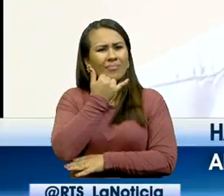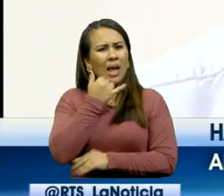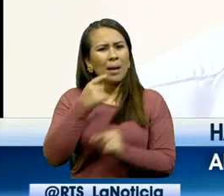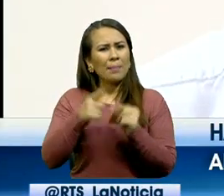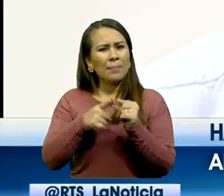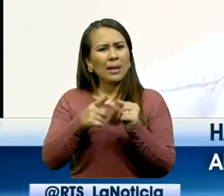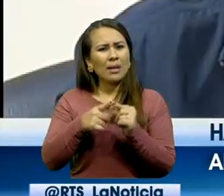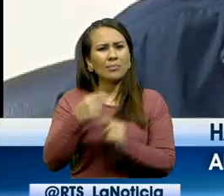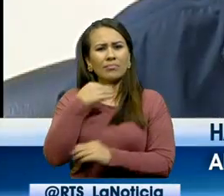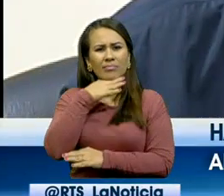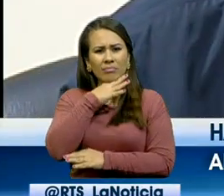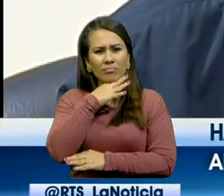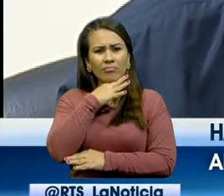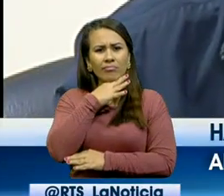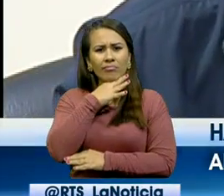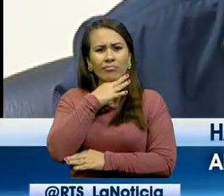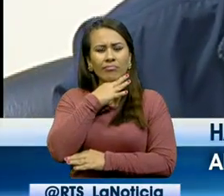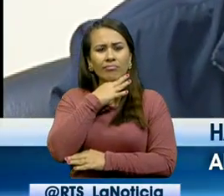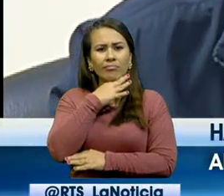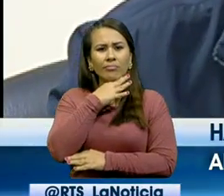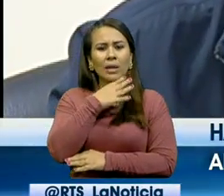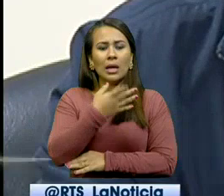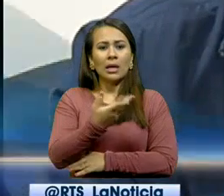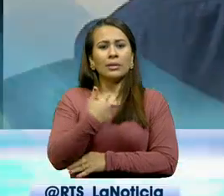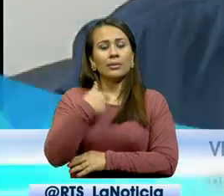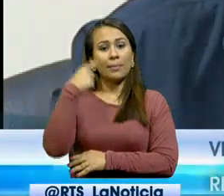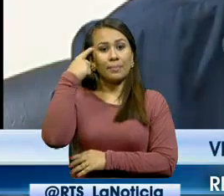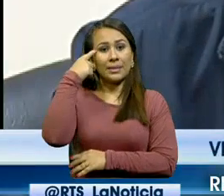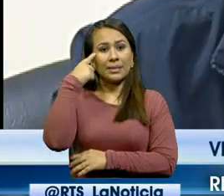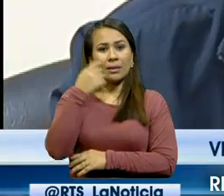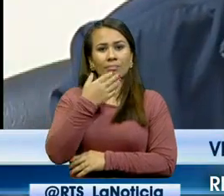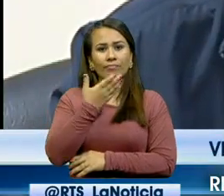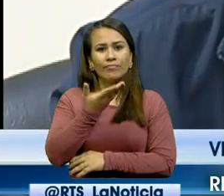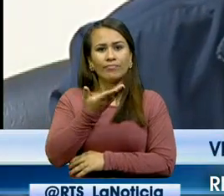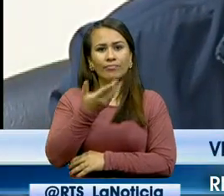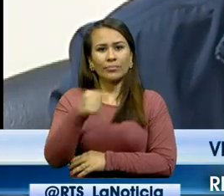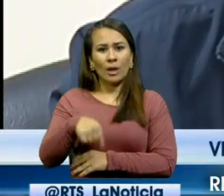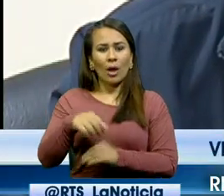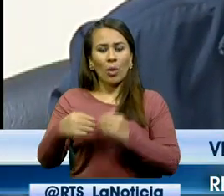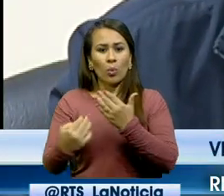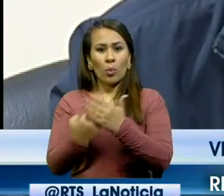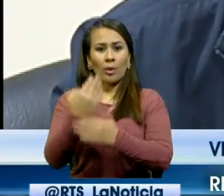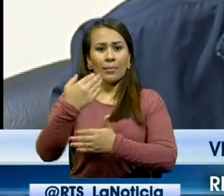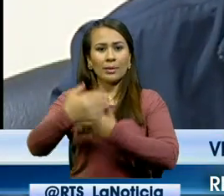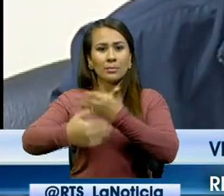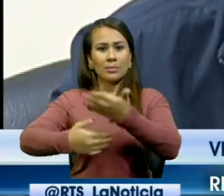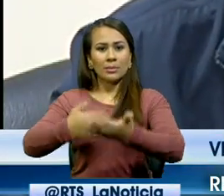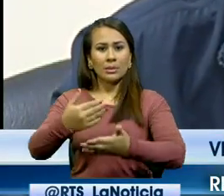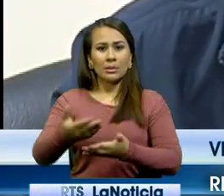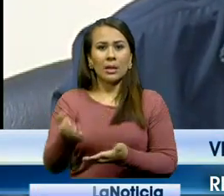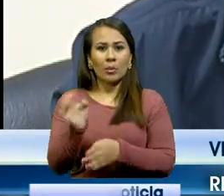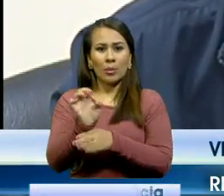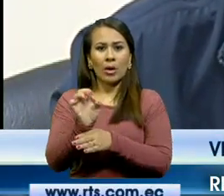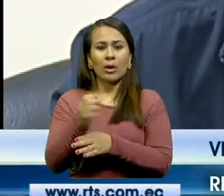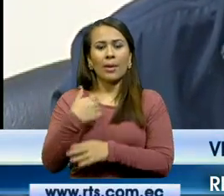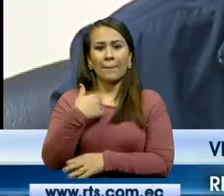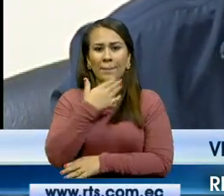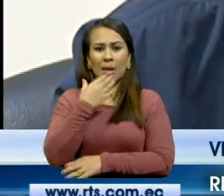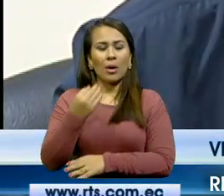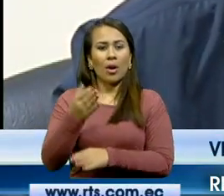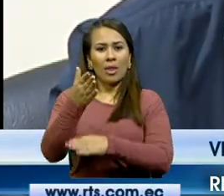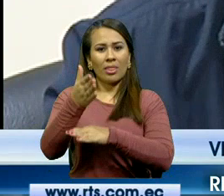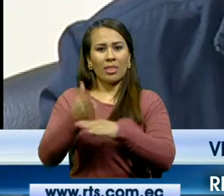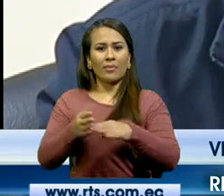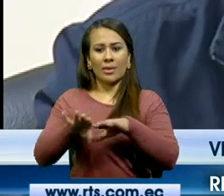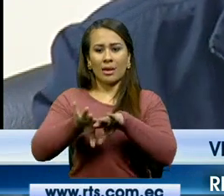son adecuadas. Si hay que dividir la historia moderna del Ecuador, lo vamos a hacer con seguridad. Lo